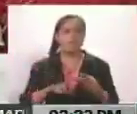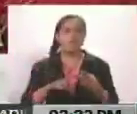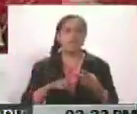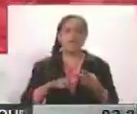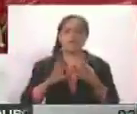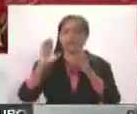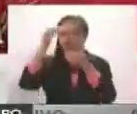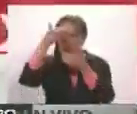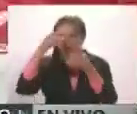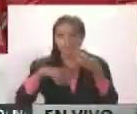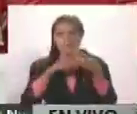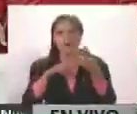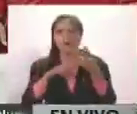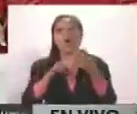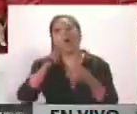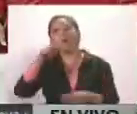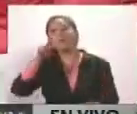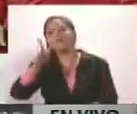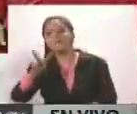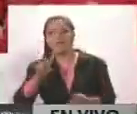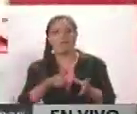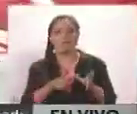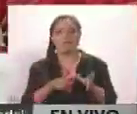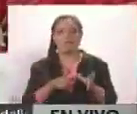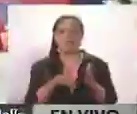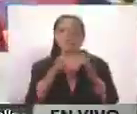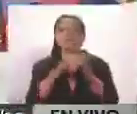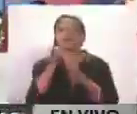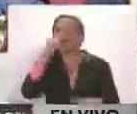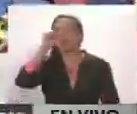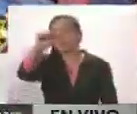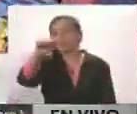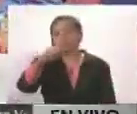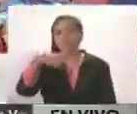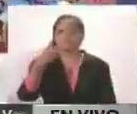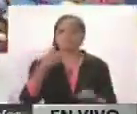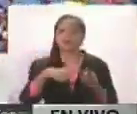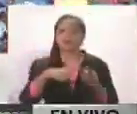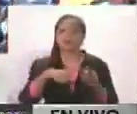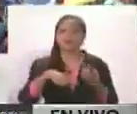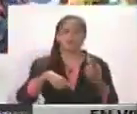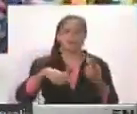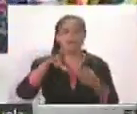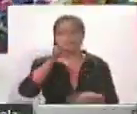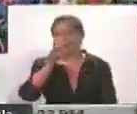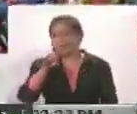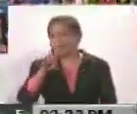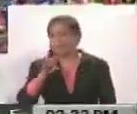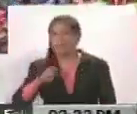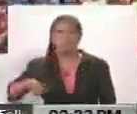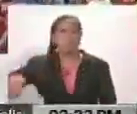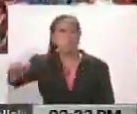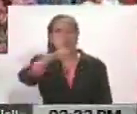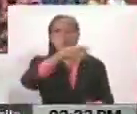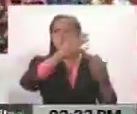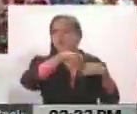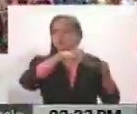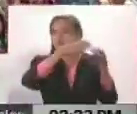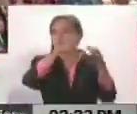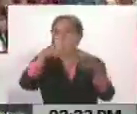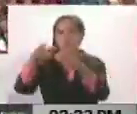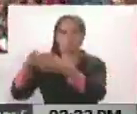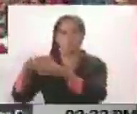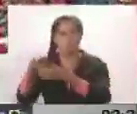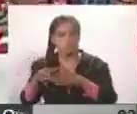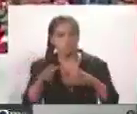Tupamaro, de UPB, del Partido Comunista, de Redes, de todas las organizaciones, de todos